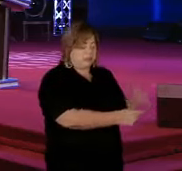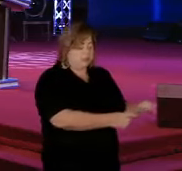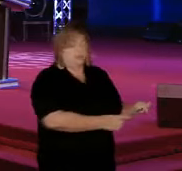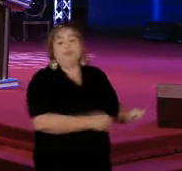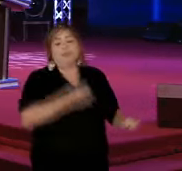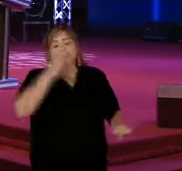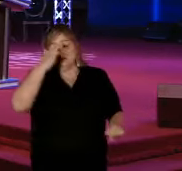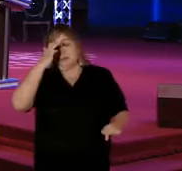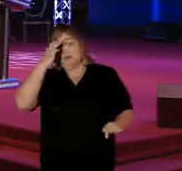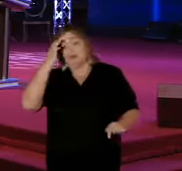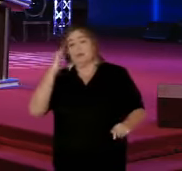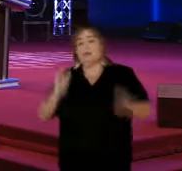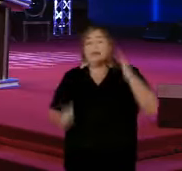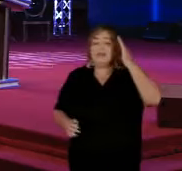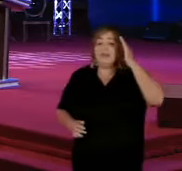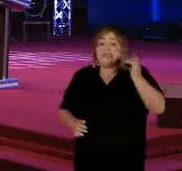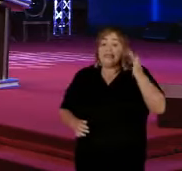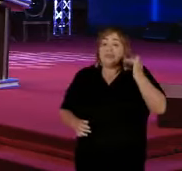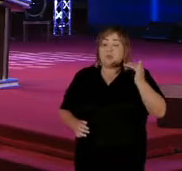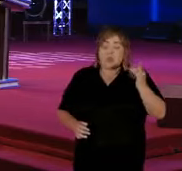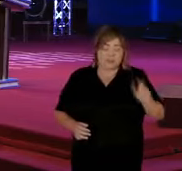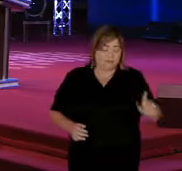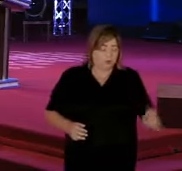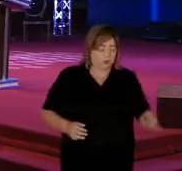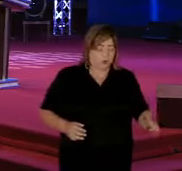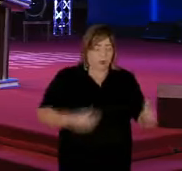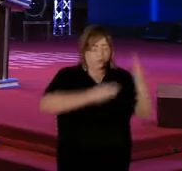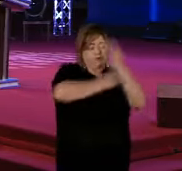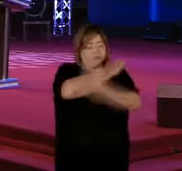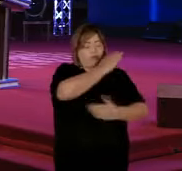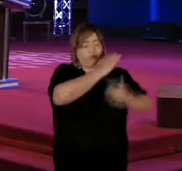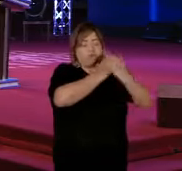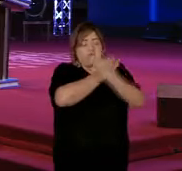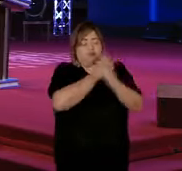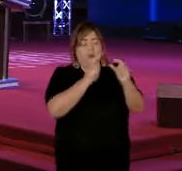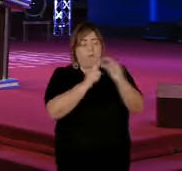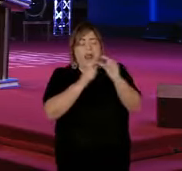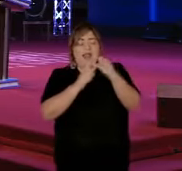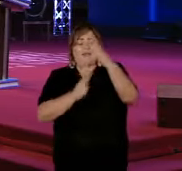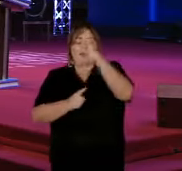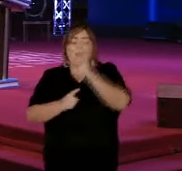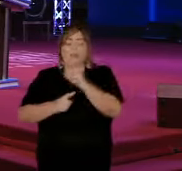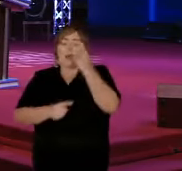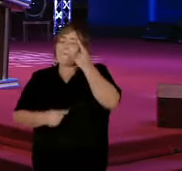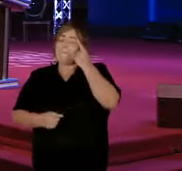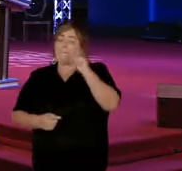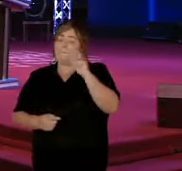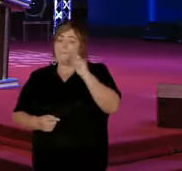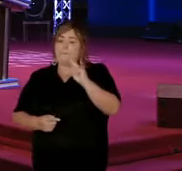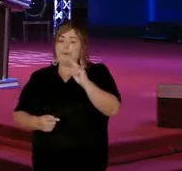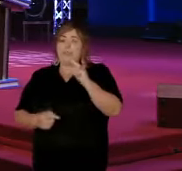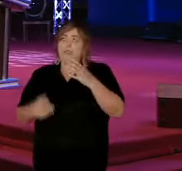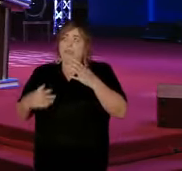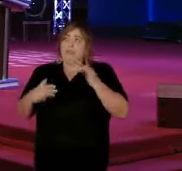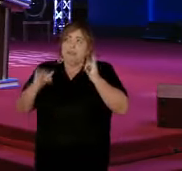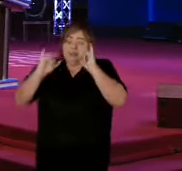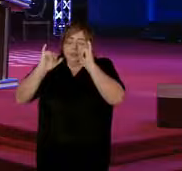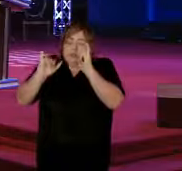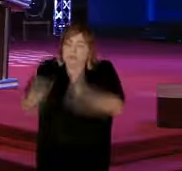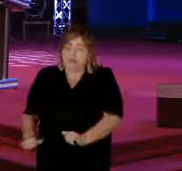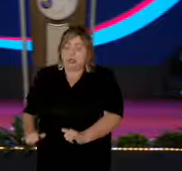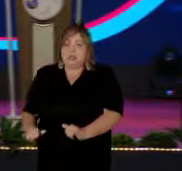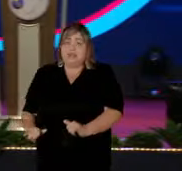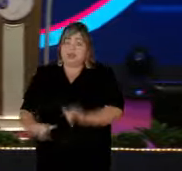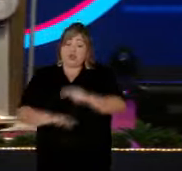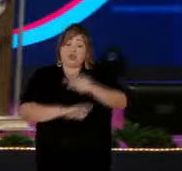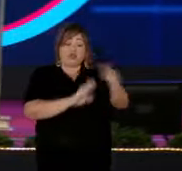Próximo. Por tanto, tomad la armadura de Dios para que podáis resistir. ¿Cuándo? Pastora, que el día malo le llega a